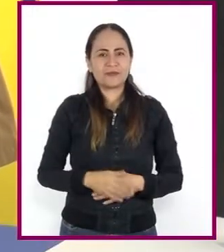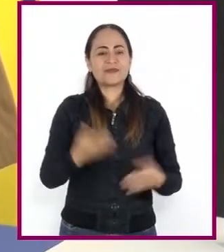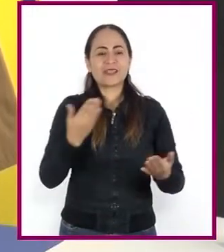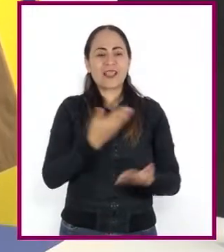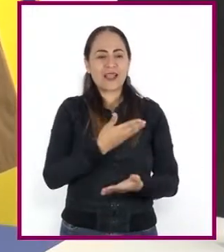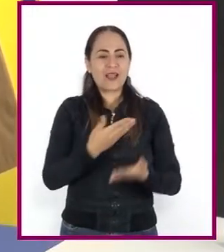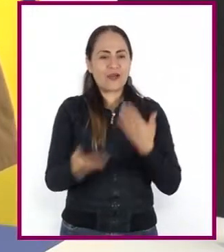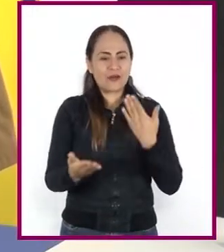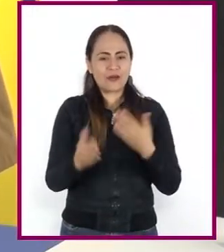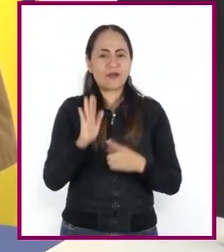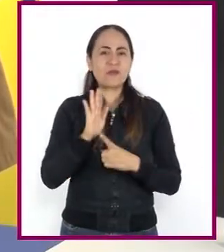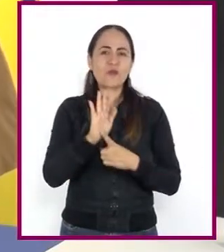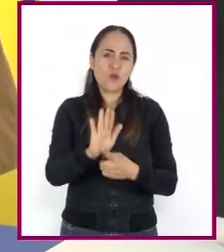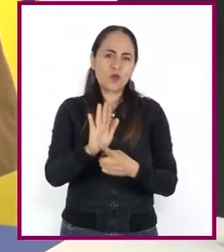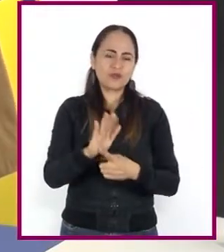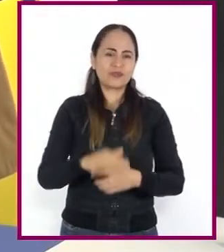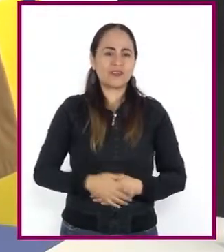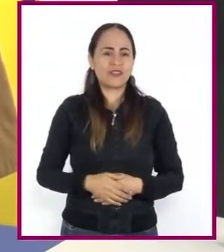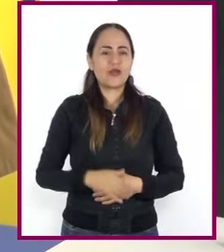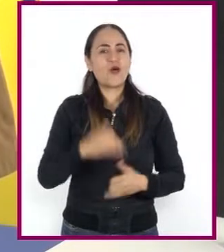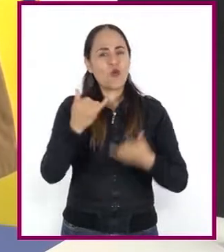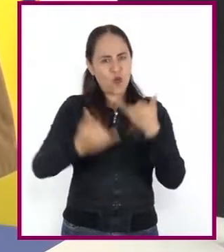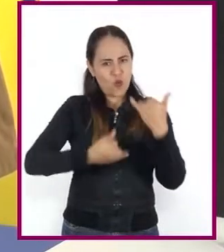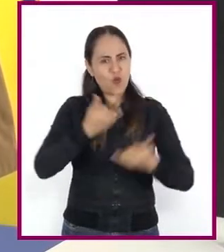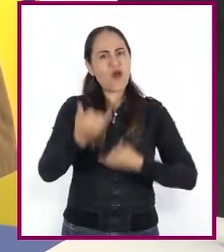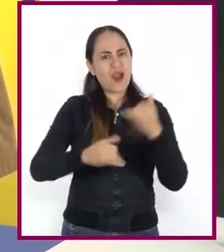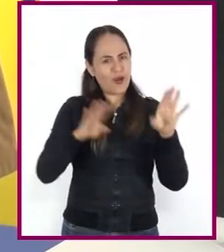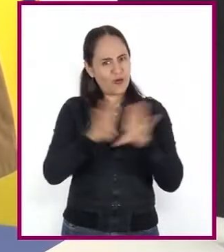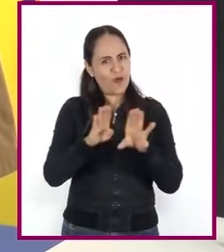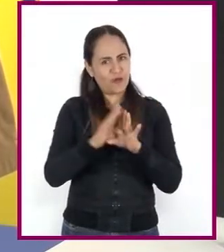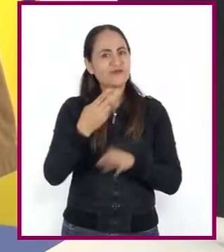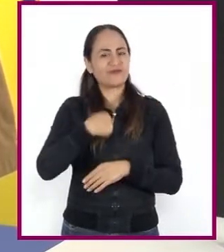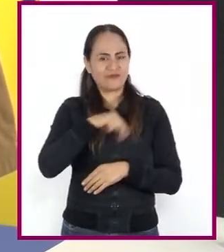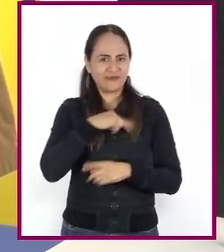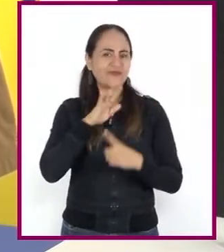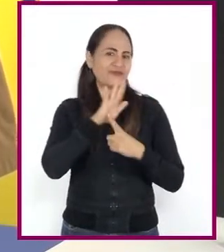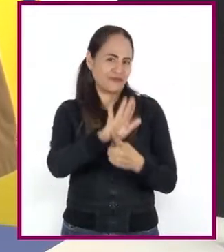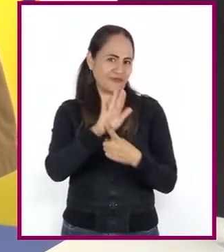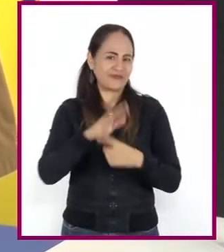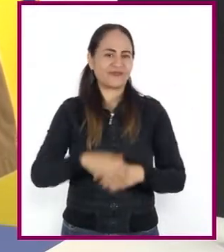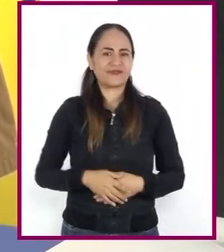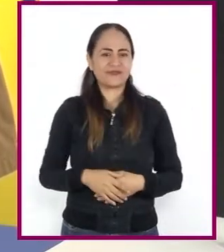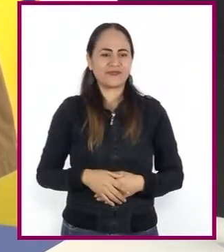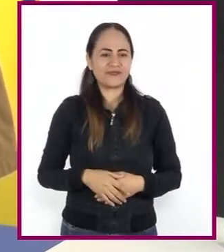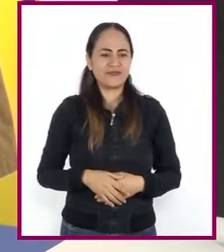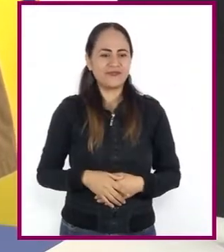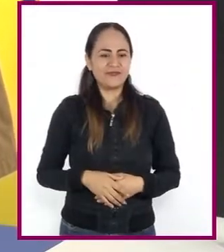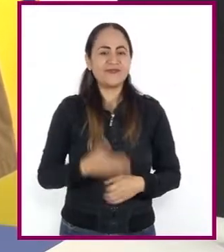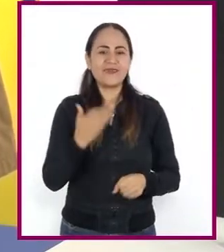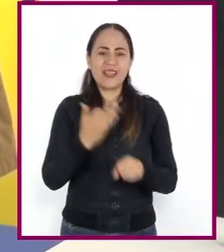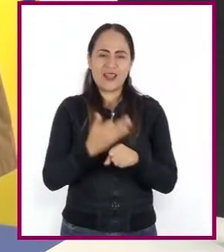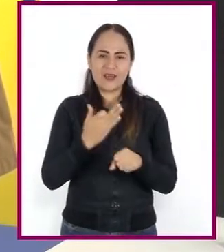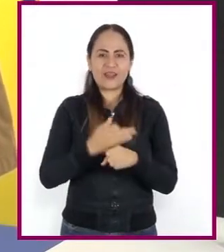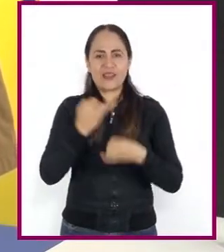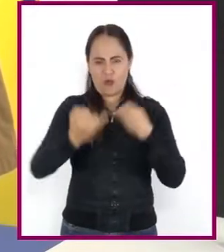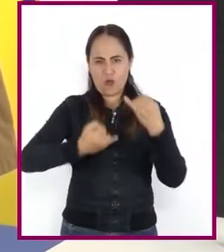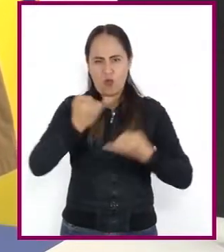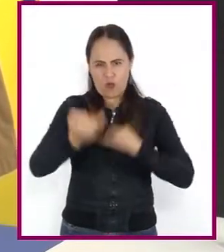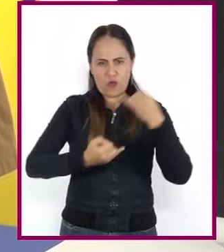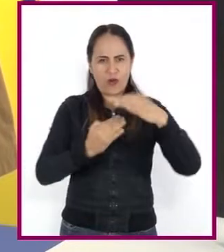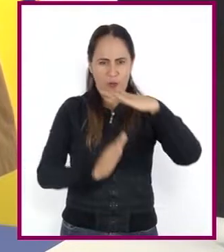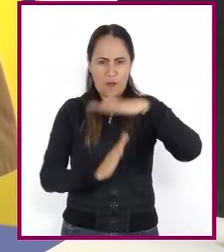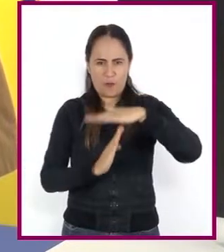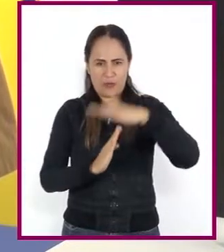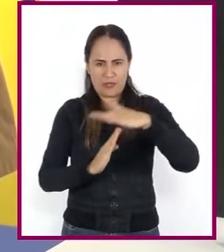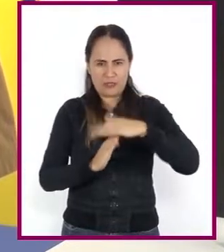les mostraremos cómo jugar serpientes y escaleras. Bien, en este juego de mesa